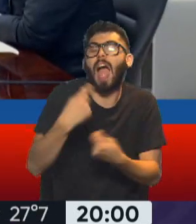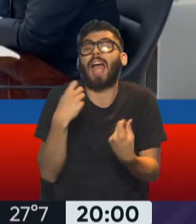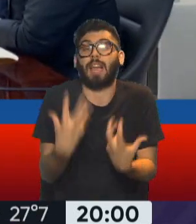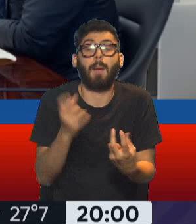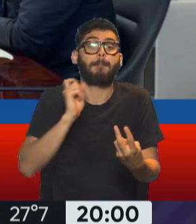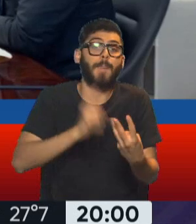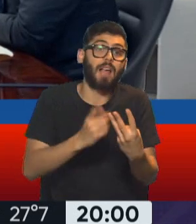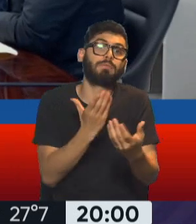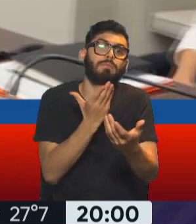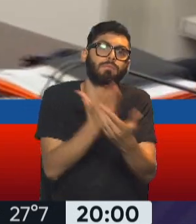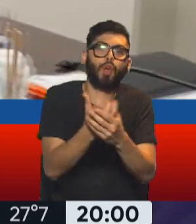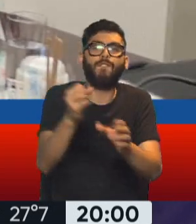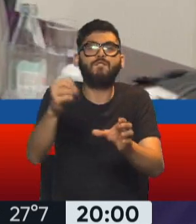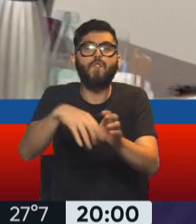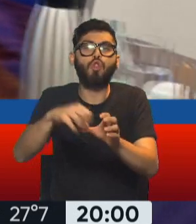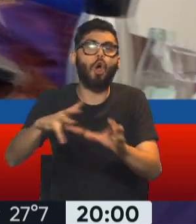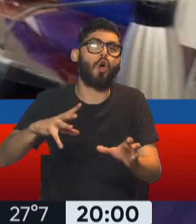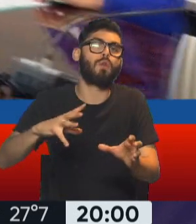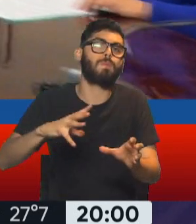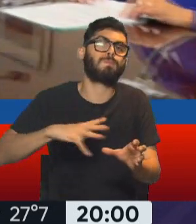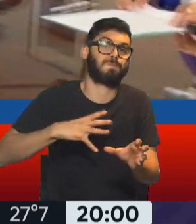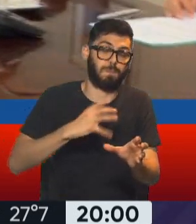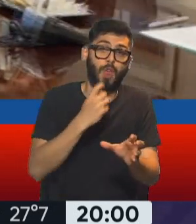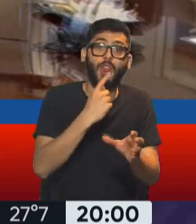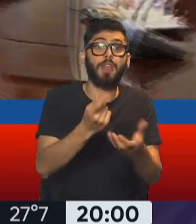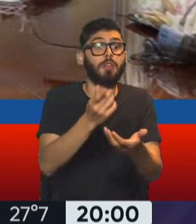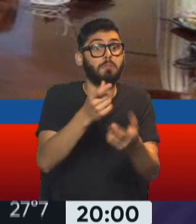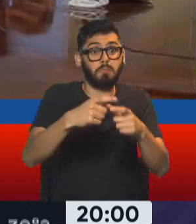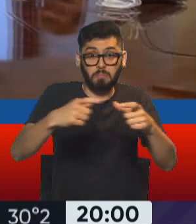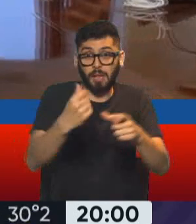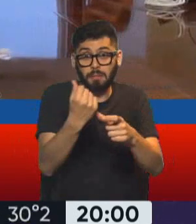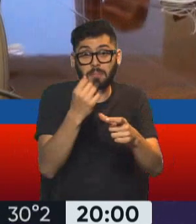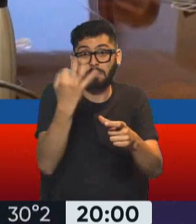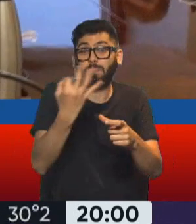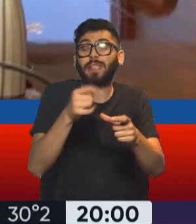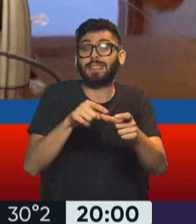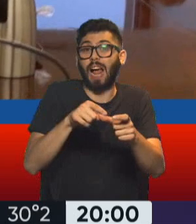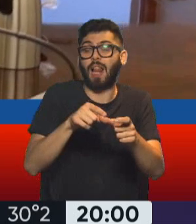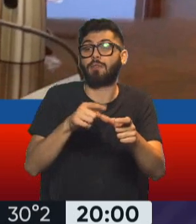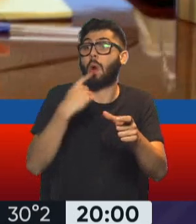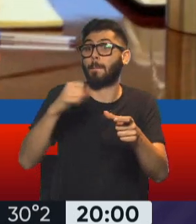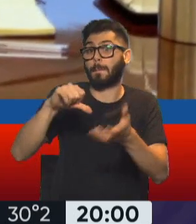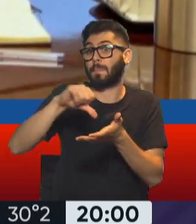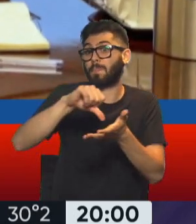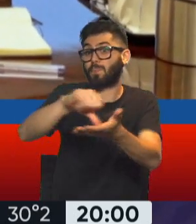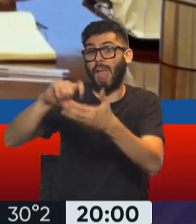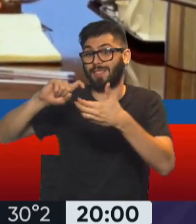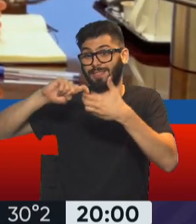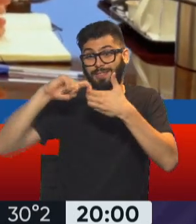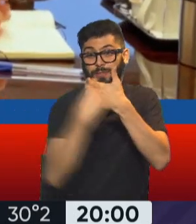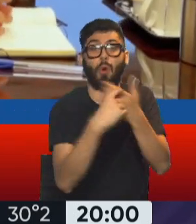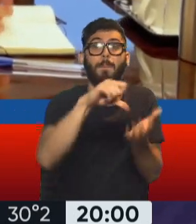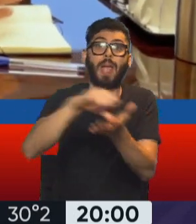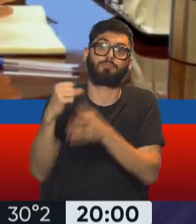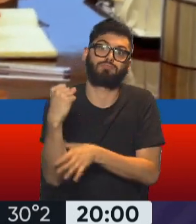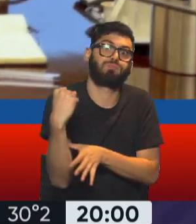resiliencia y sustentabilidad. Es decir, bueno, que se utilicen los derechos especiales de giro de aquellos países, esta plata que se les entrega a aquellos países que son potencia,